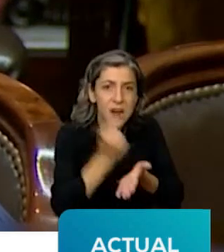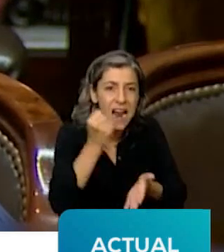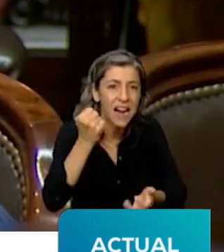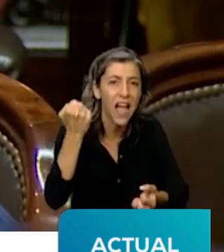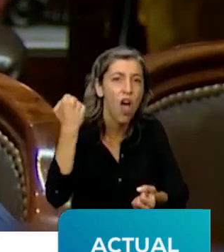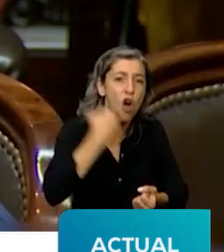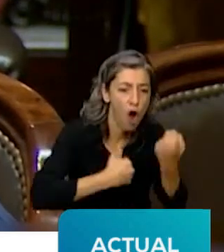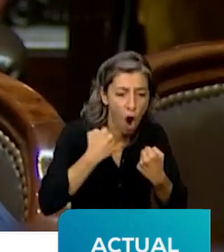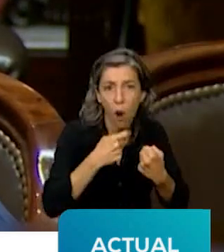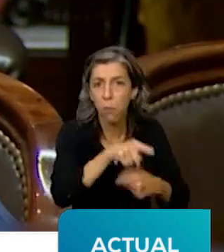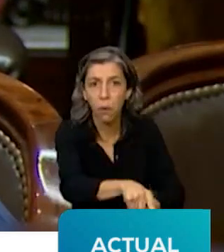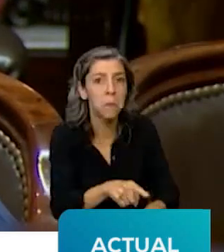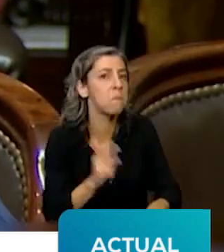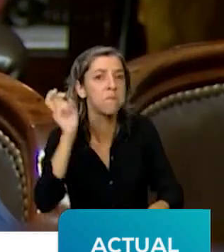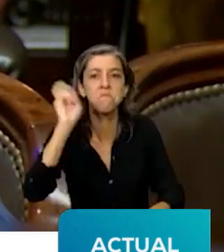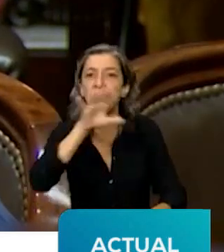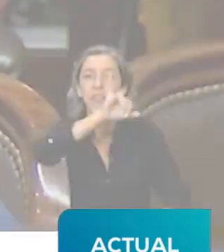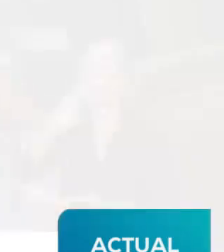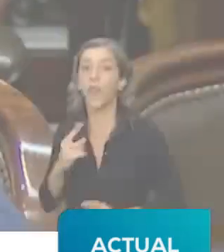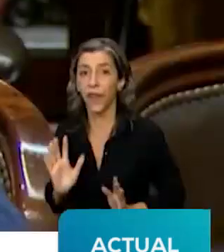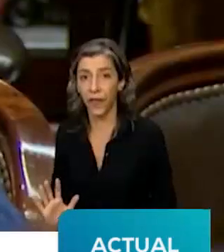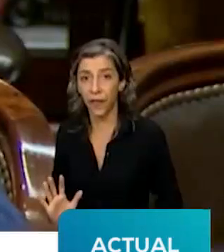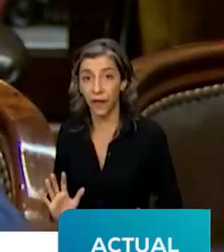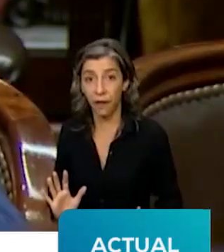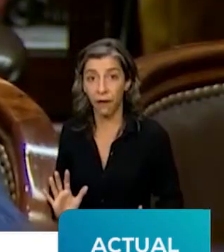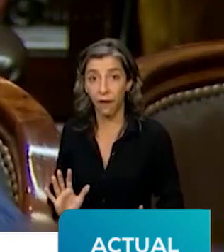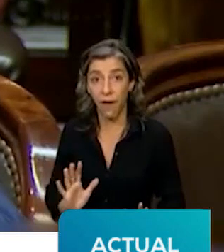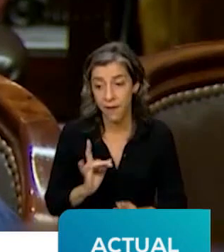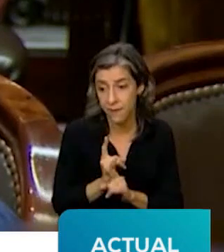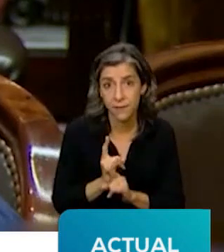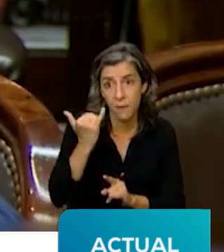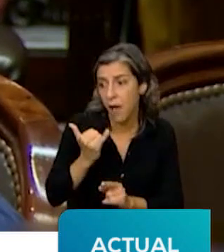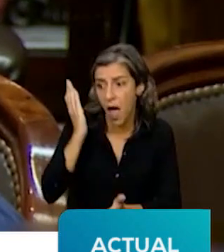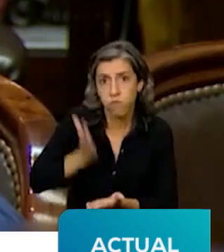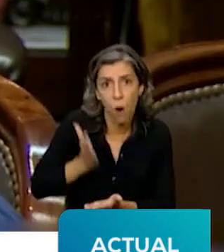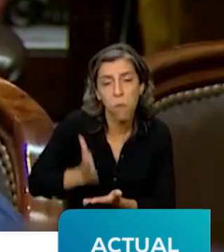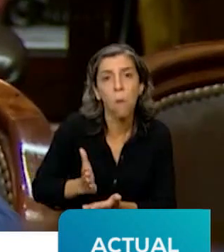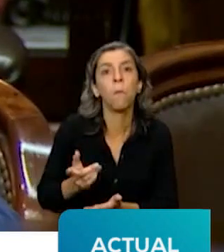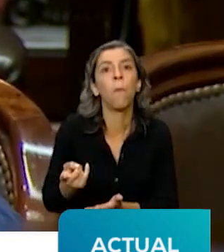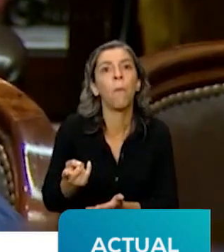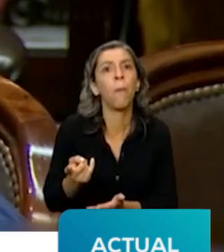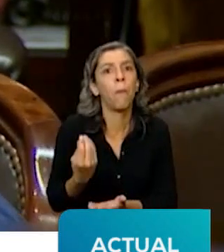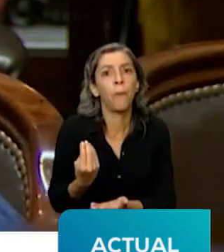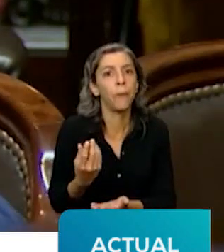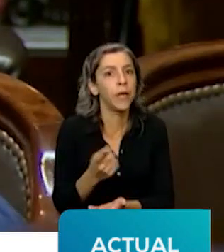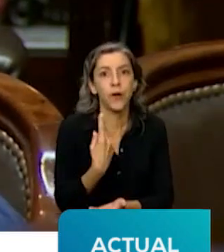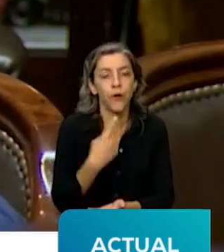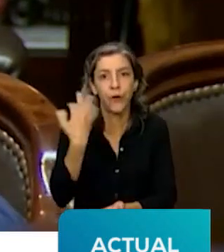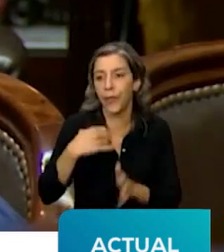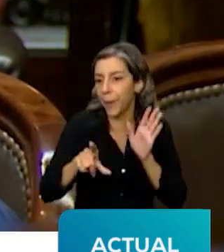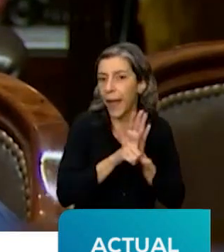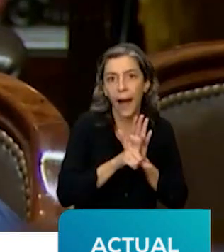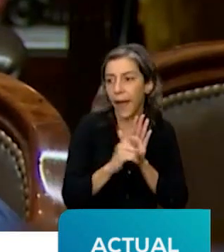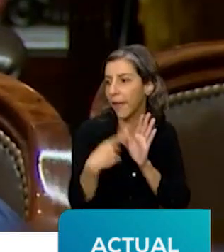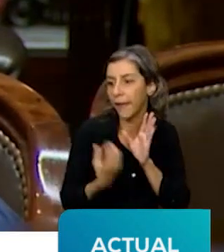alerta, nunca se hizo una denuncia. Esto nos lleva a tener que legislar al respecto,